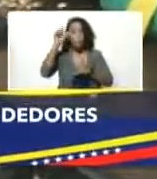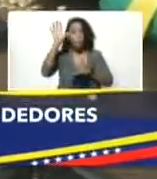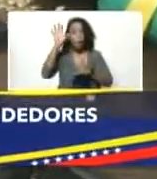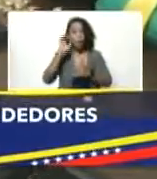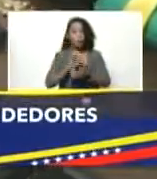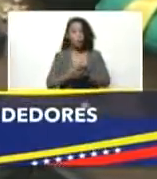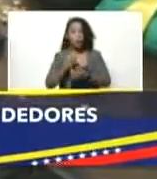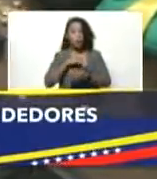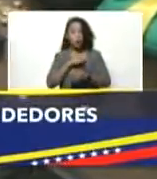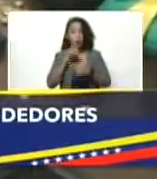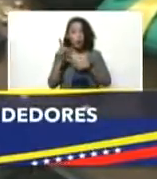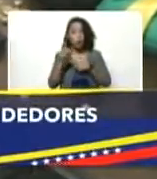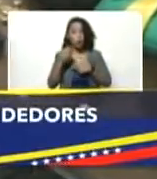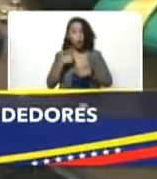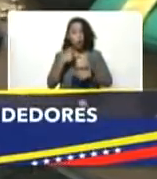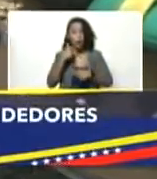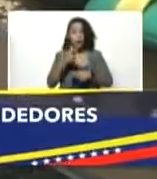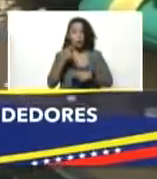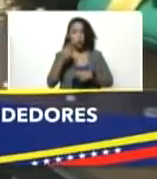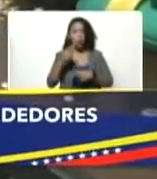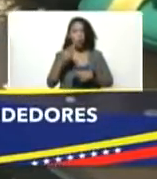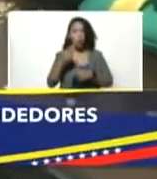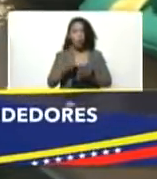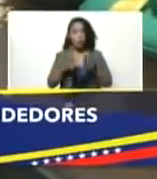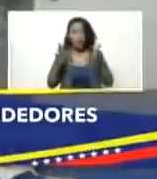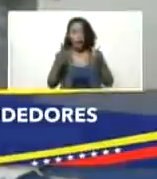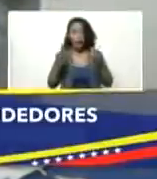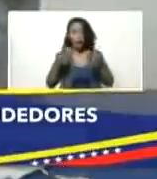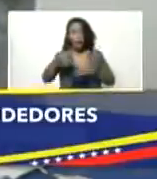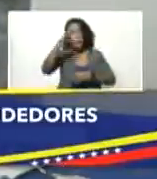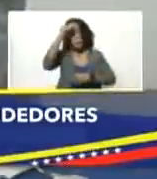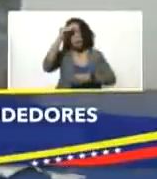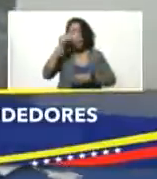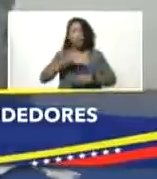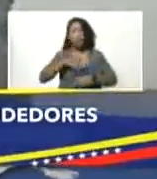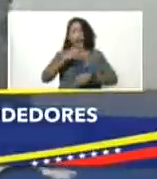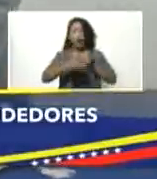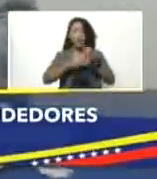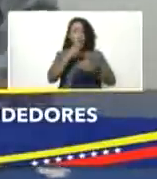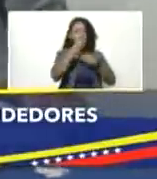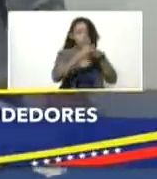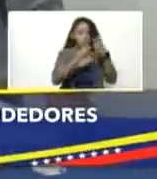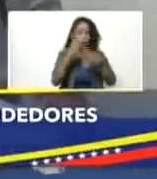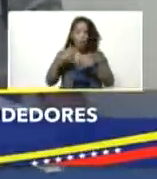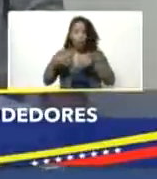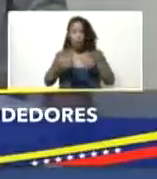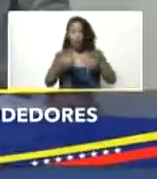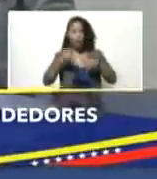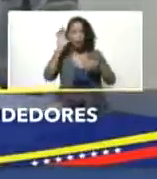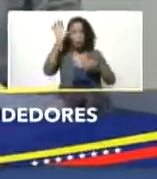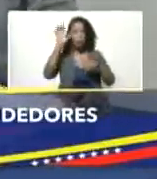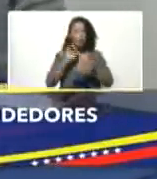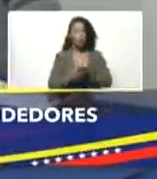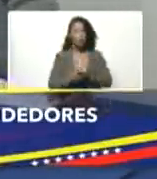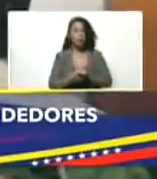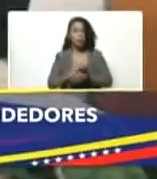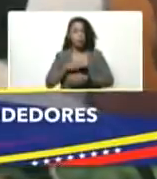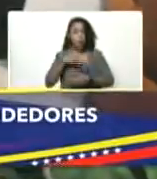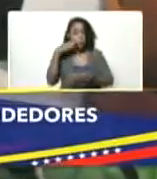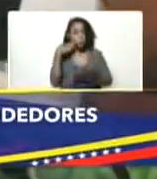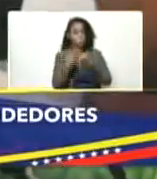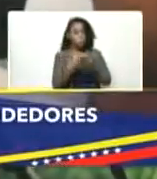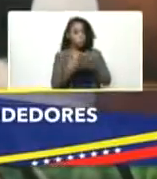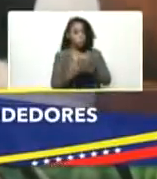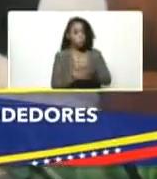sido, insisto, un gran aprendizaje, un orgullo poder recorrer cada uno de estos rincones de la patria y poder ver en